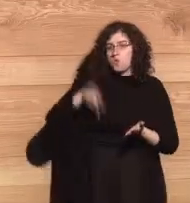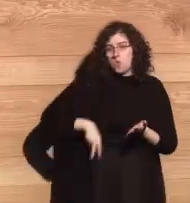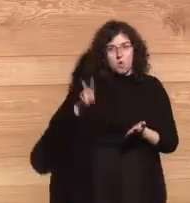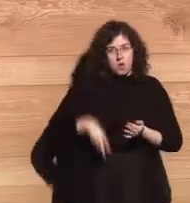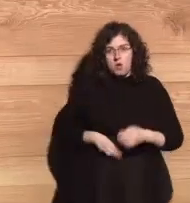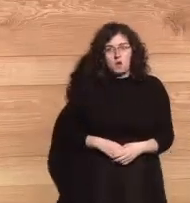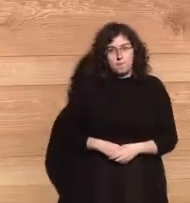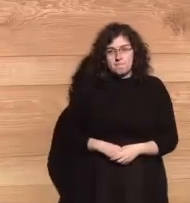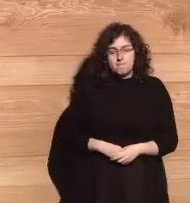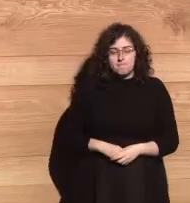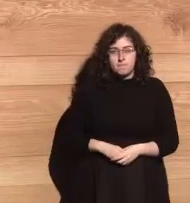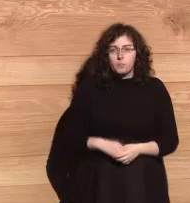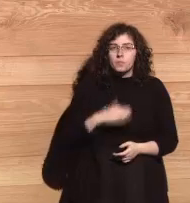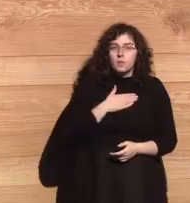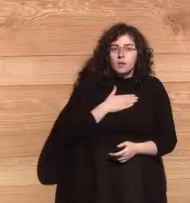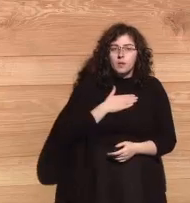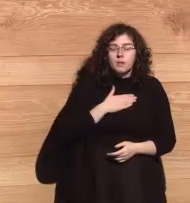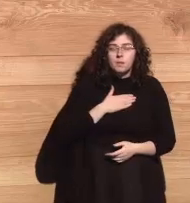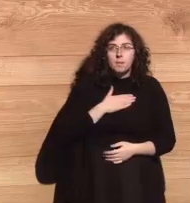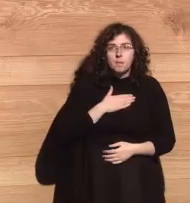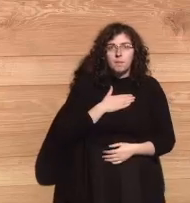Y para mí,